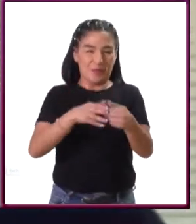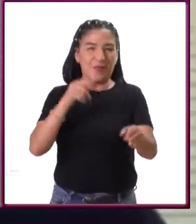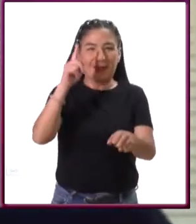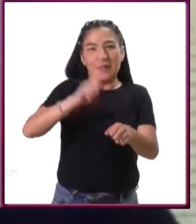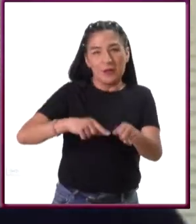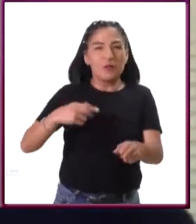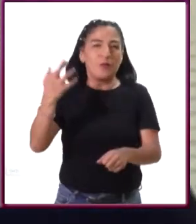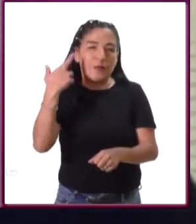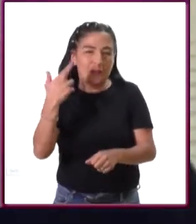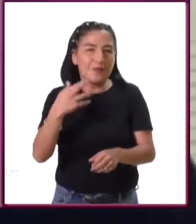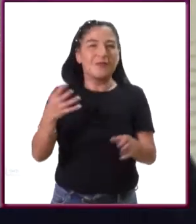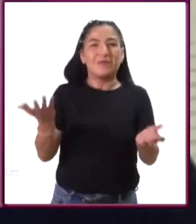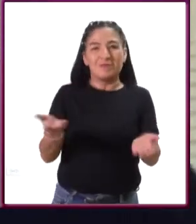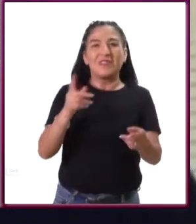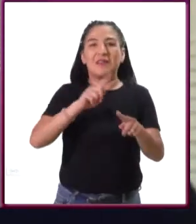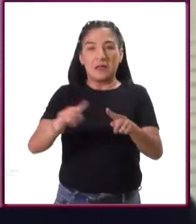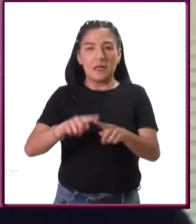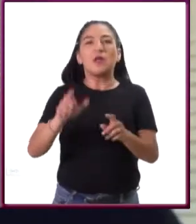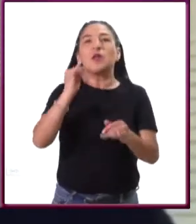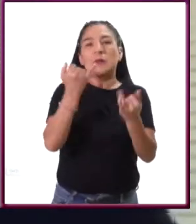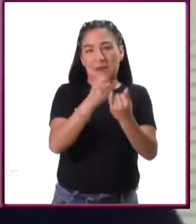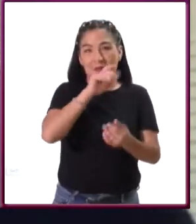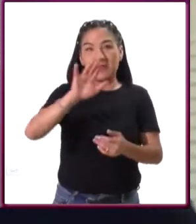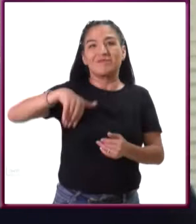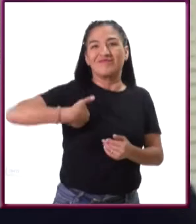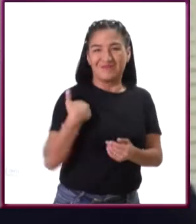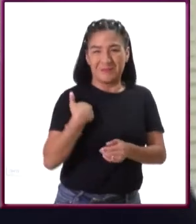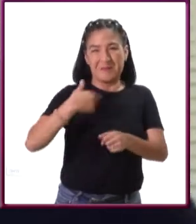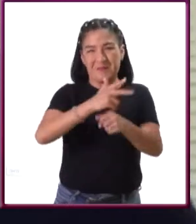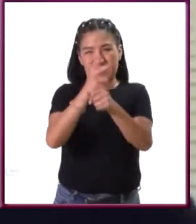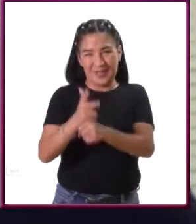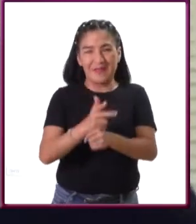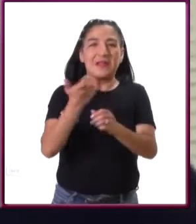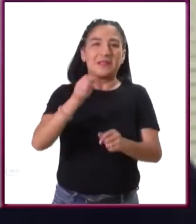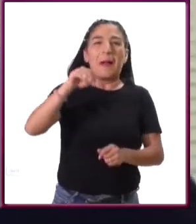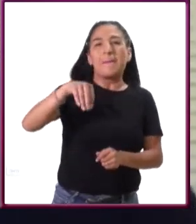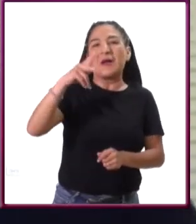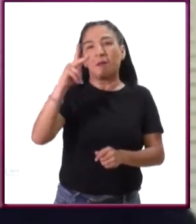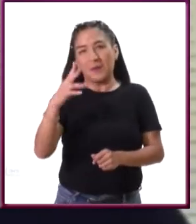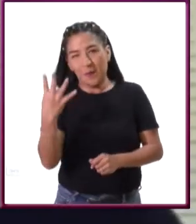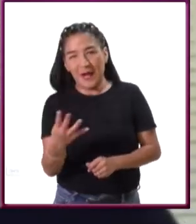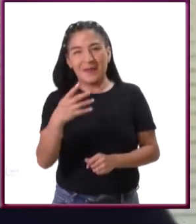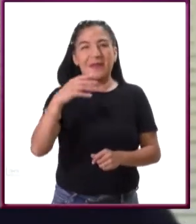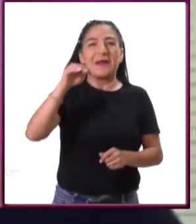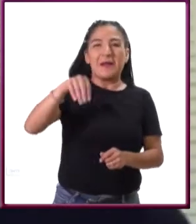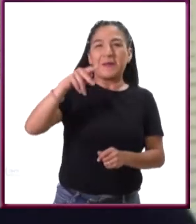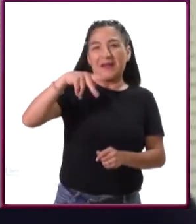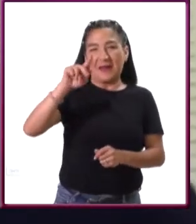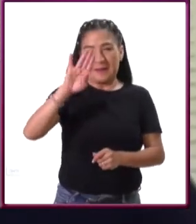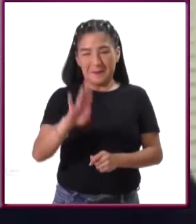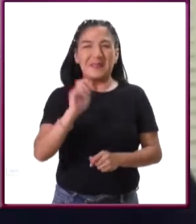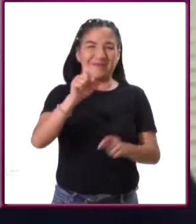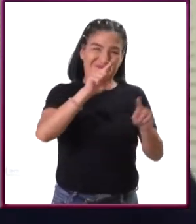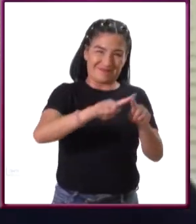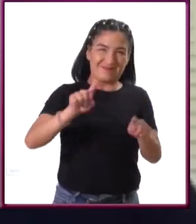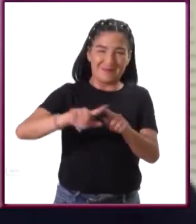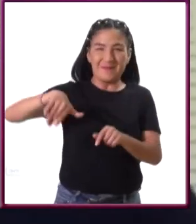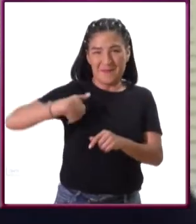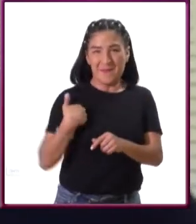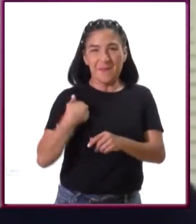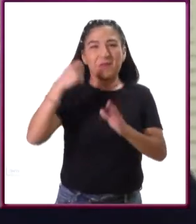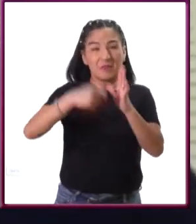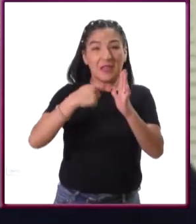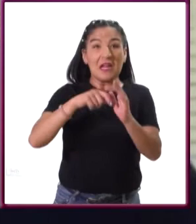de un archivo de video actuales, ya sea MP4 o MKB, cualquiera de estos archivos de video, pues sí, ya no son fotogramas,